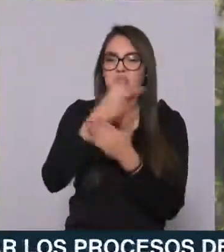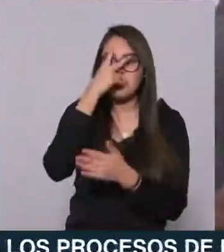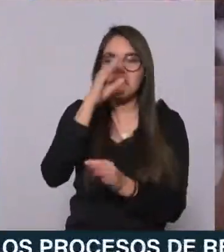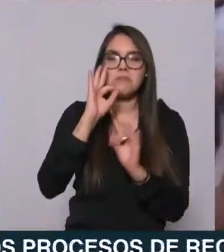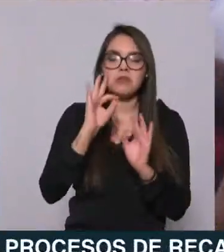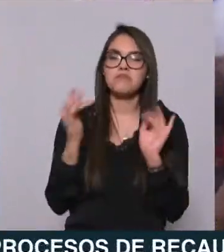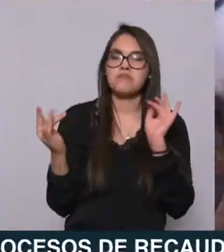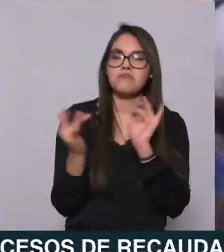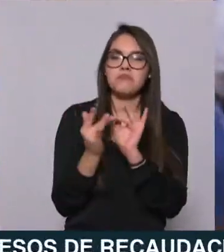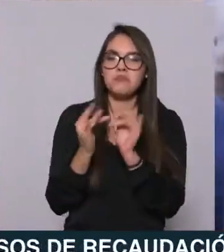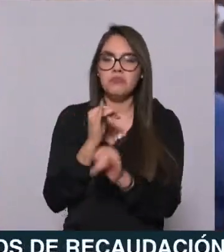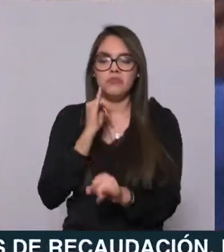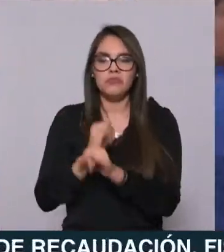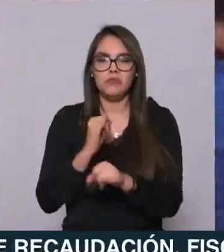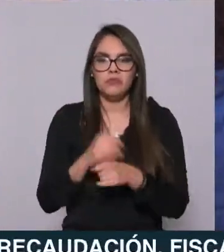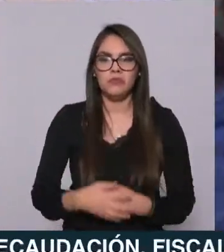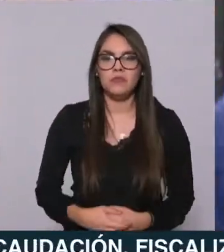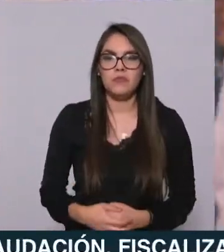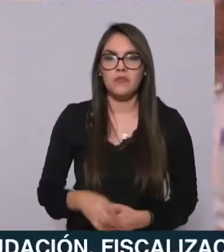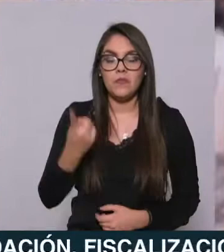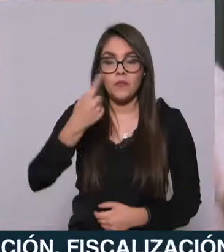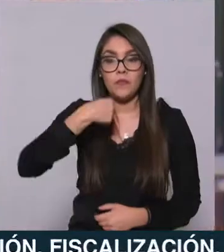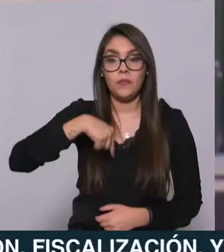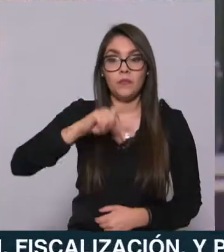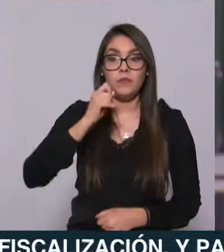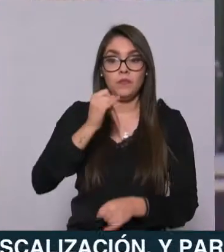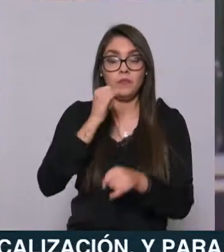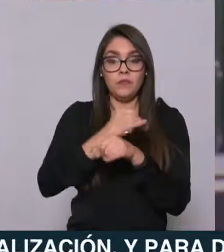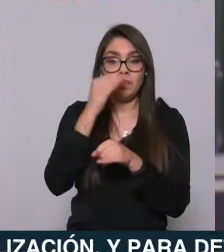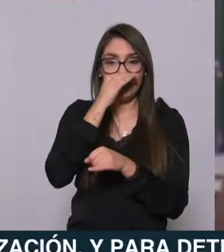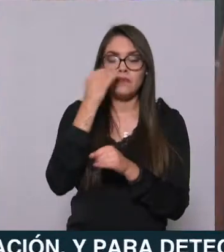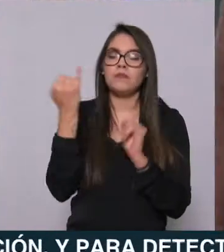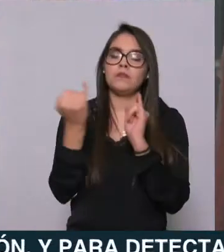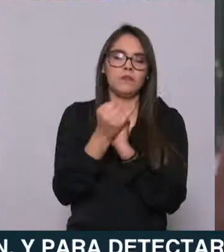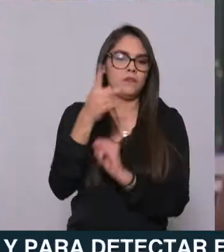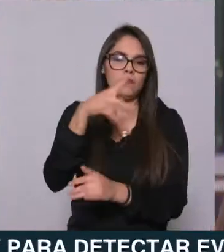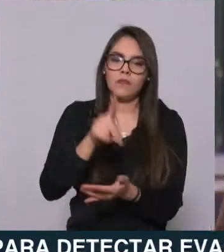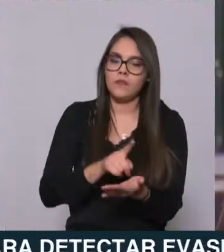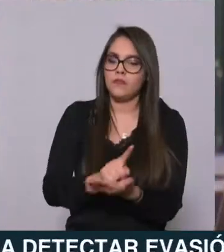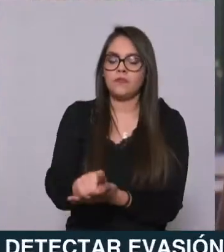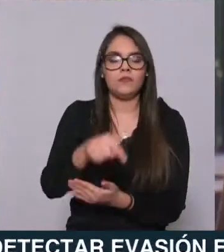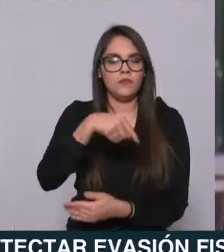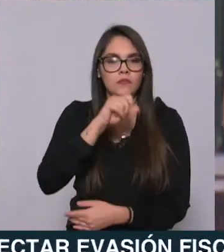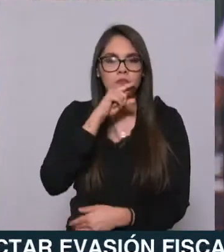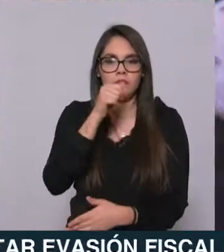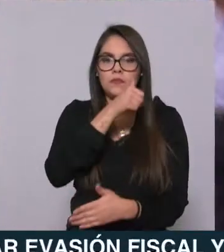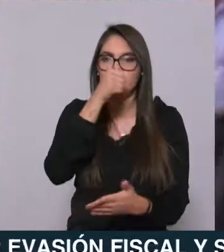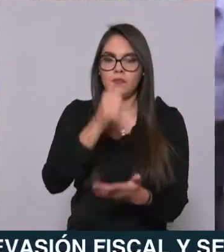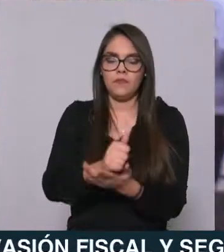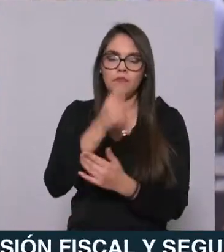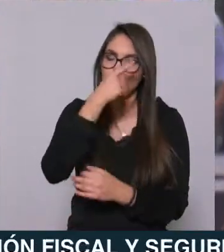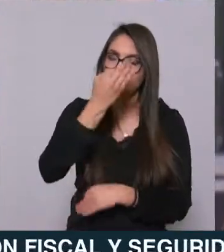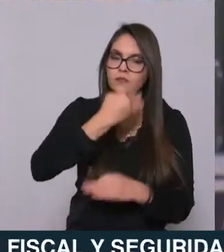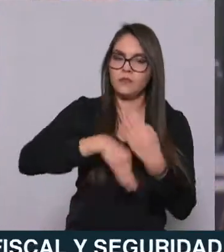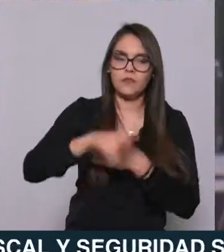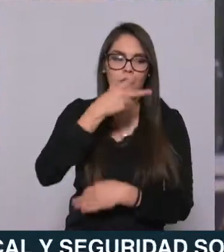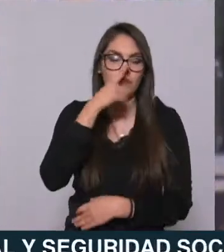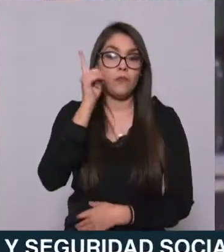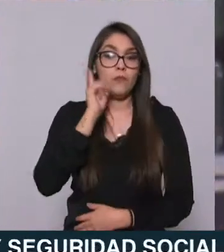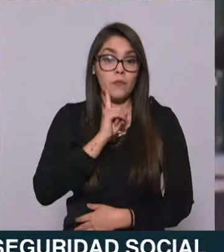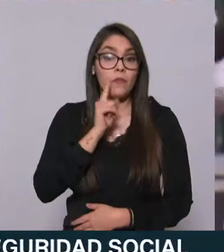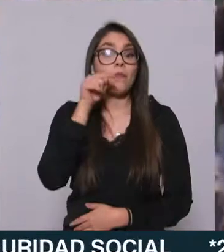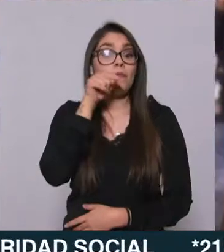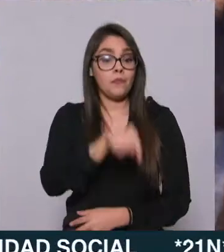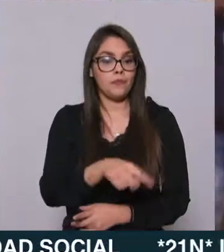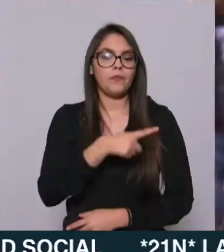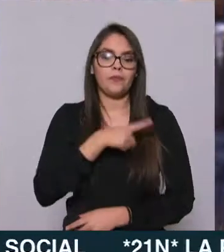México. Para nosotros, el Internet gratuito también es un derecho en la ciudad. Es un derecho para todos y para todas y lo debe